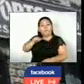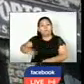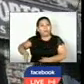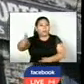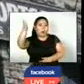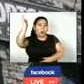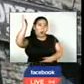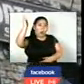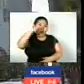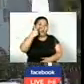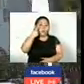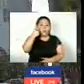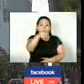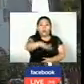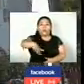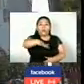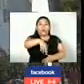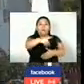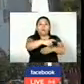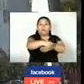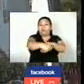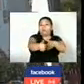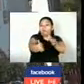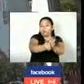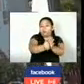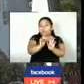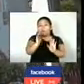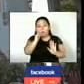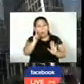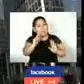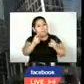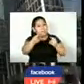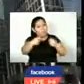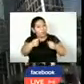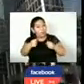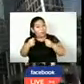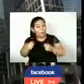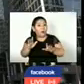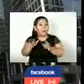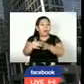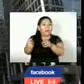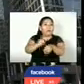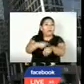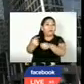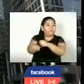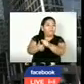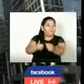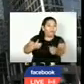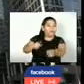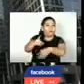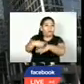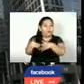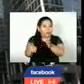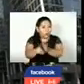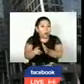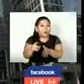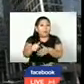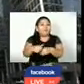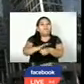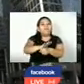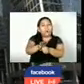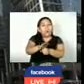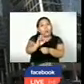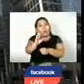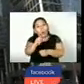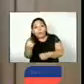ante el Parlamento, y se trata de curar las heridas económicas dejadas por la recesión y el COVID, también de crear más puestos de